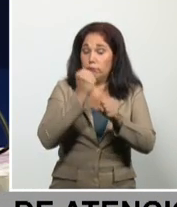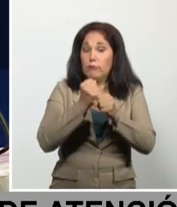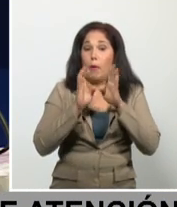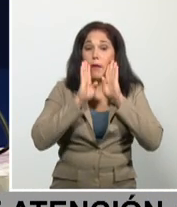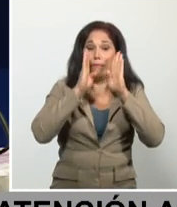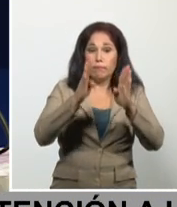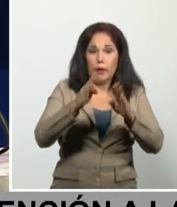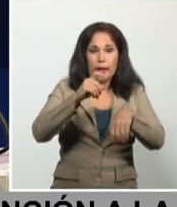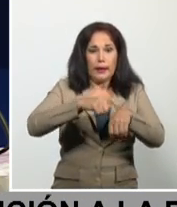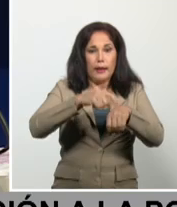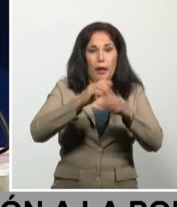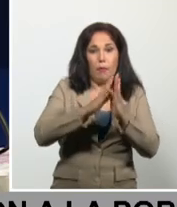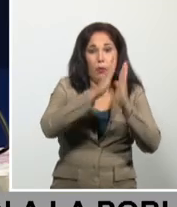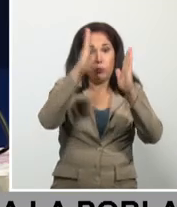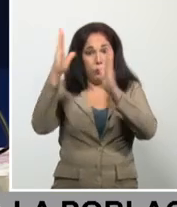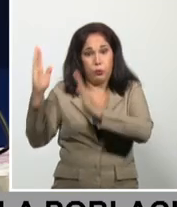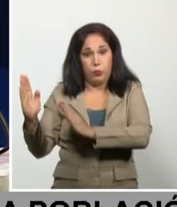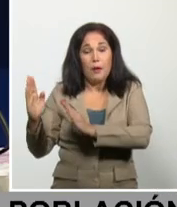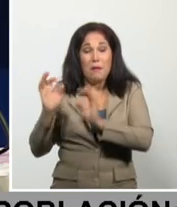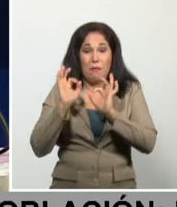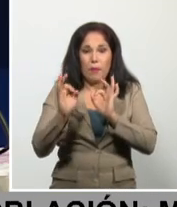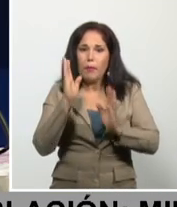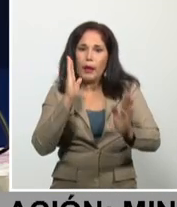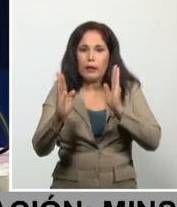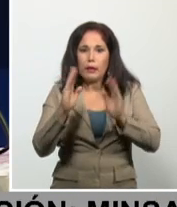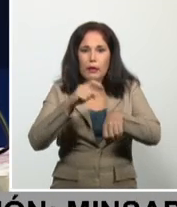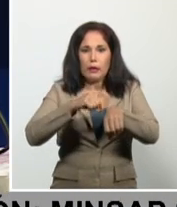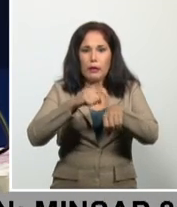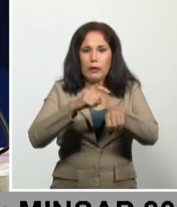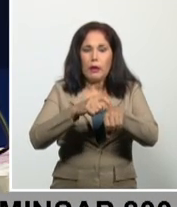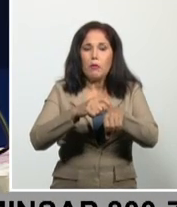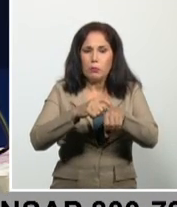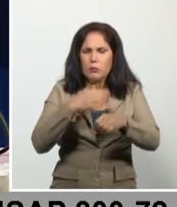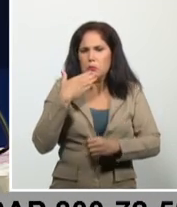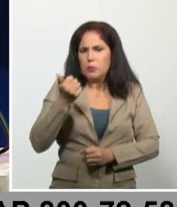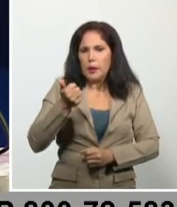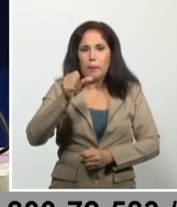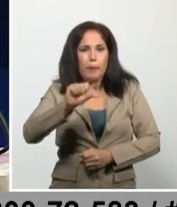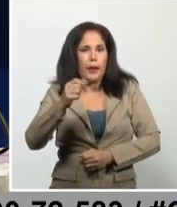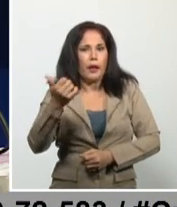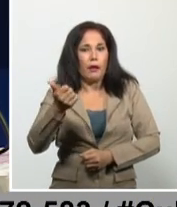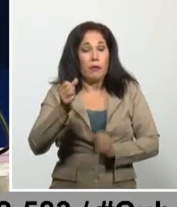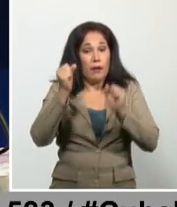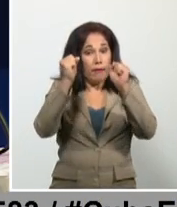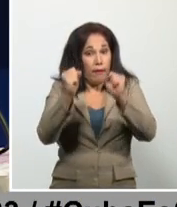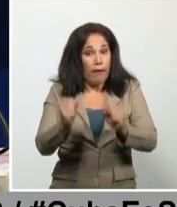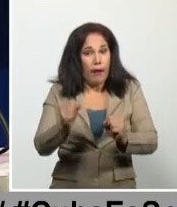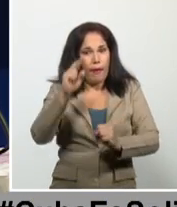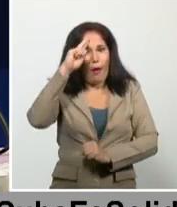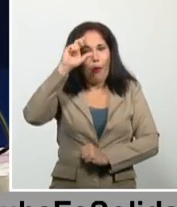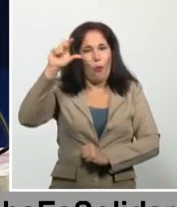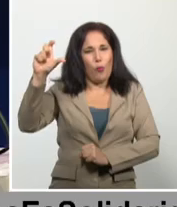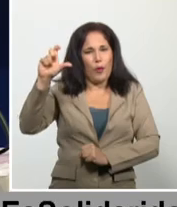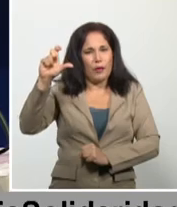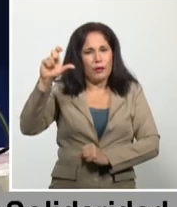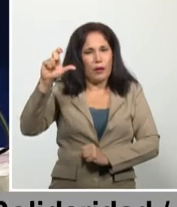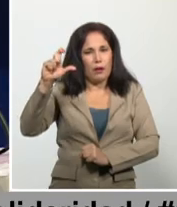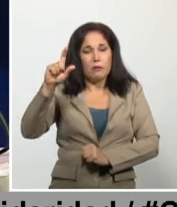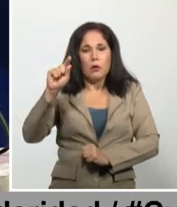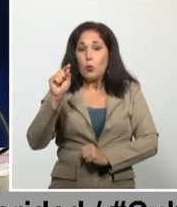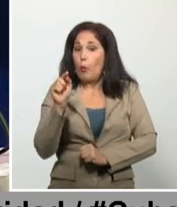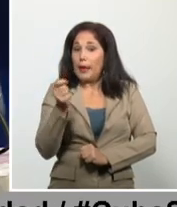periodo de tiempo. Durante ese periodo de tiempo se mantiene sin salir de la institución, o cuando sale van a un